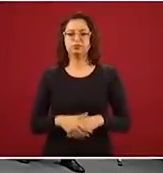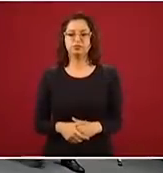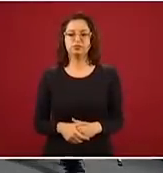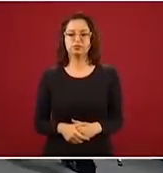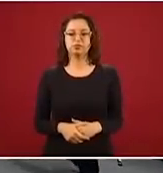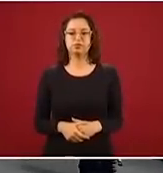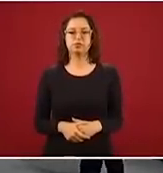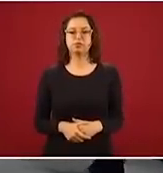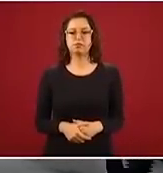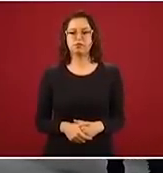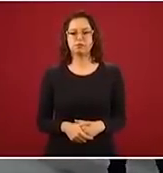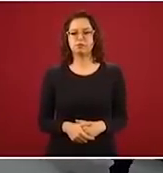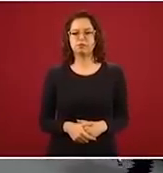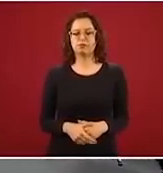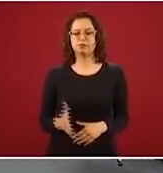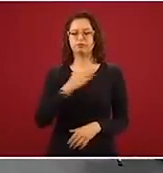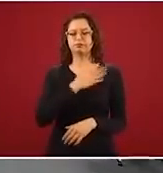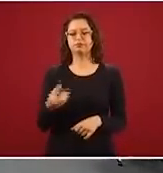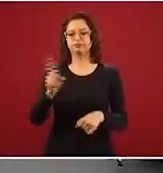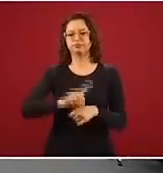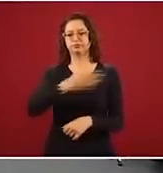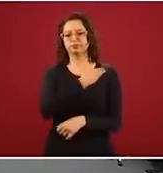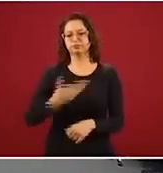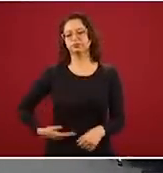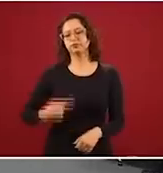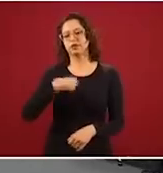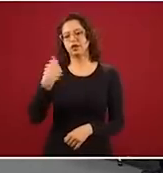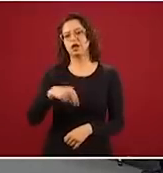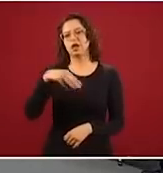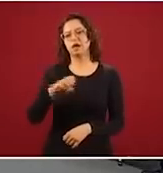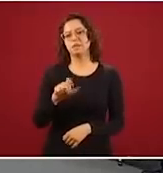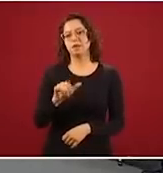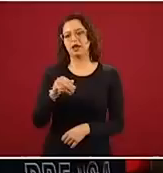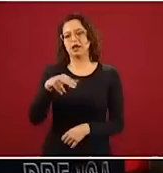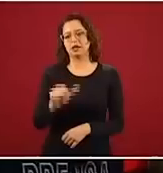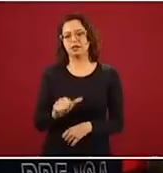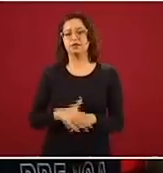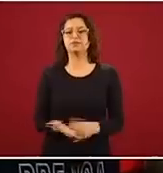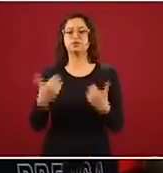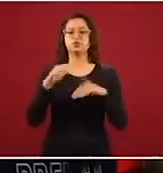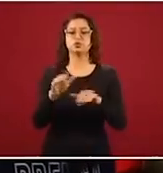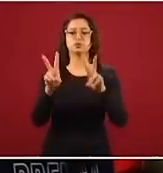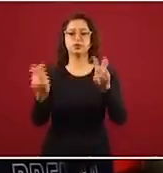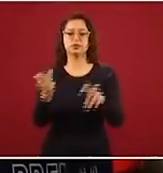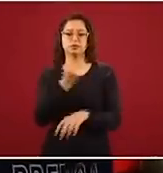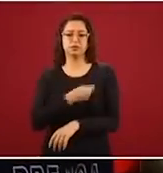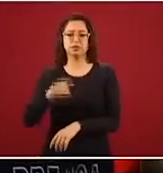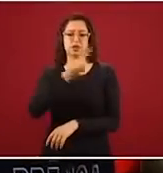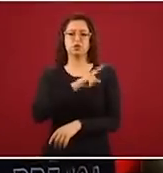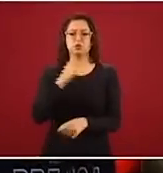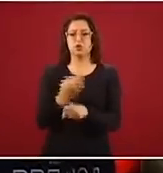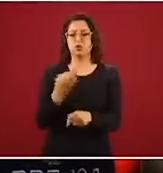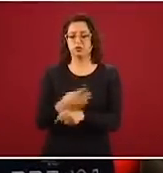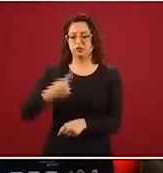días, presidente. Melina Ochoa, de Uno TV. En el tema de salud, venimos a este espacio,